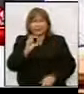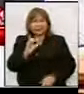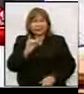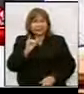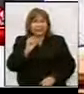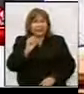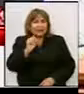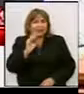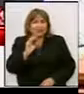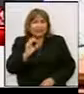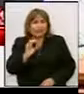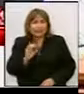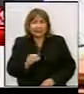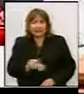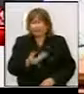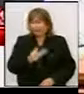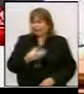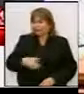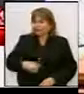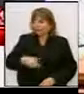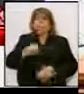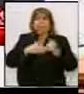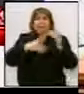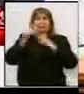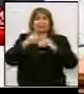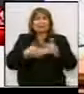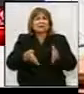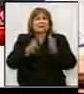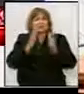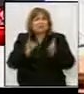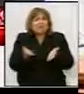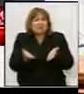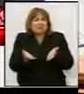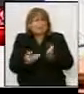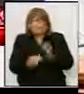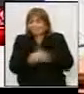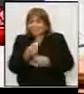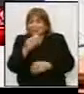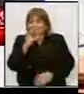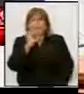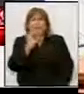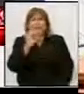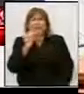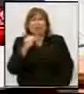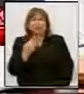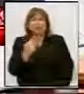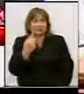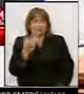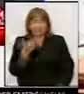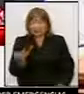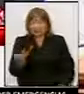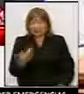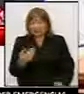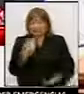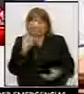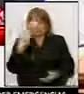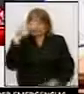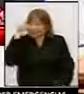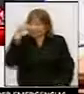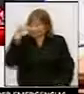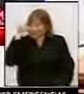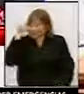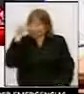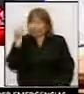IXA, presidenta, los de la Club de la Construcción Forestal, por 6 millones y una serie de dificultades. Por eso,